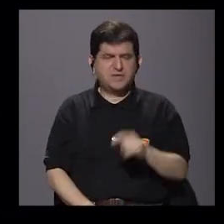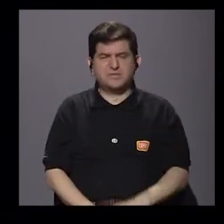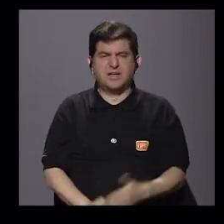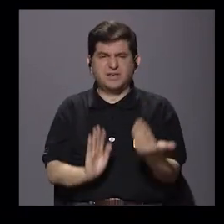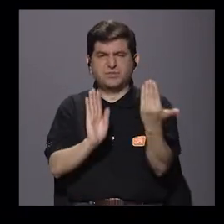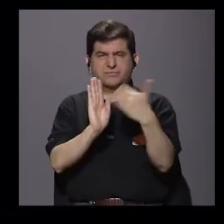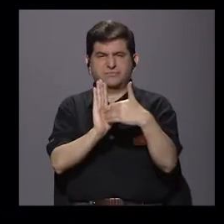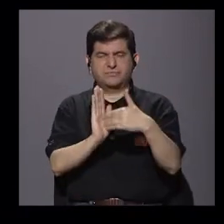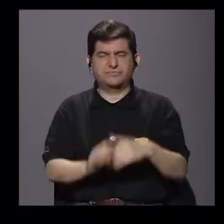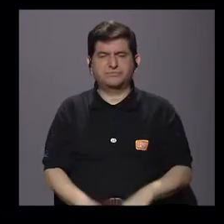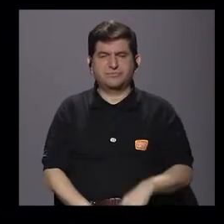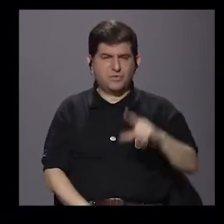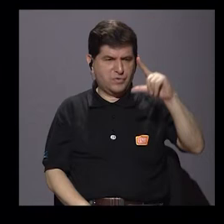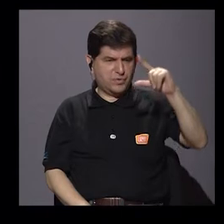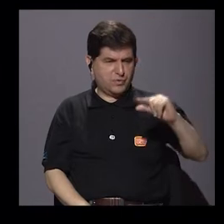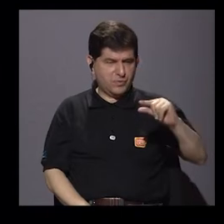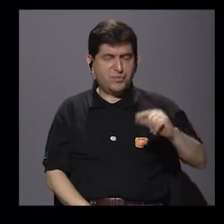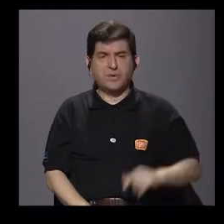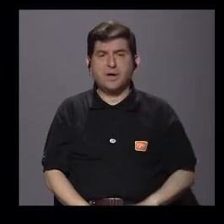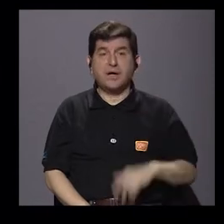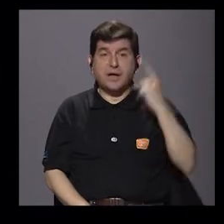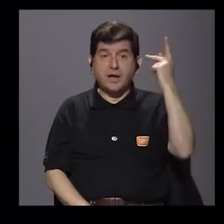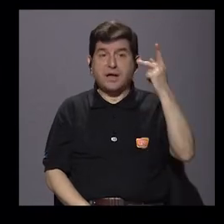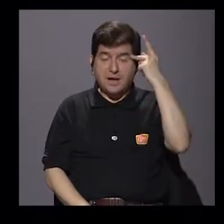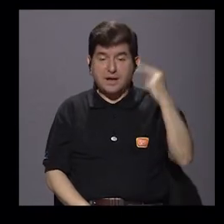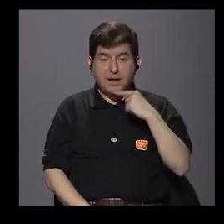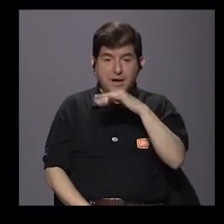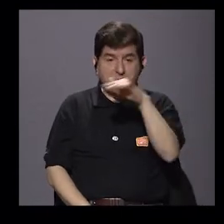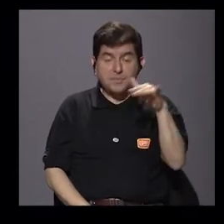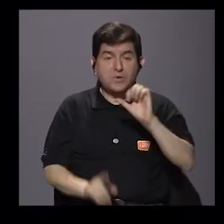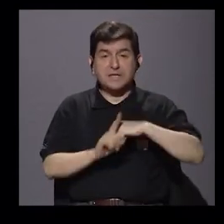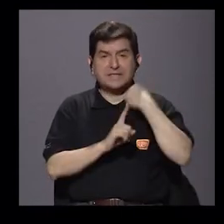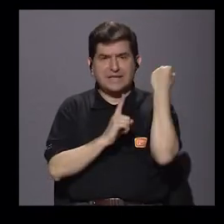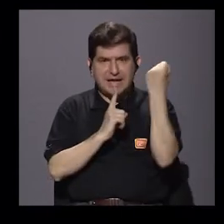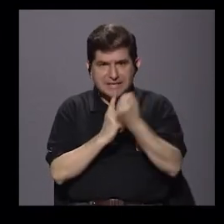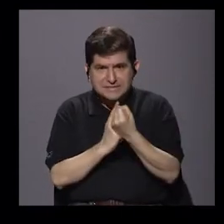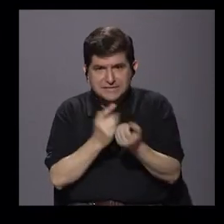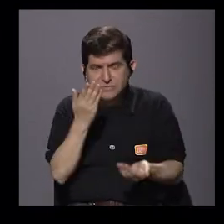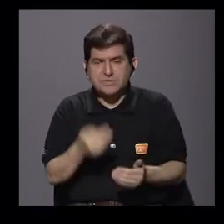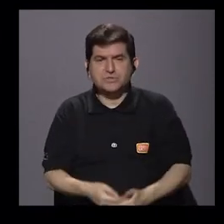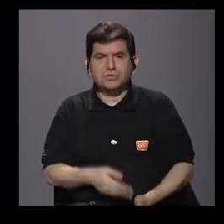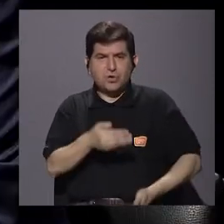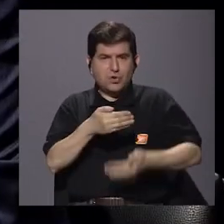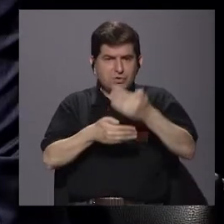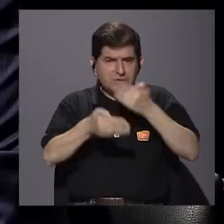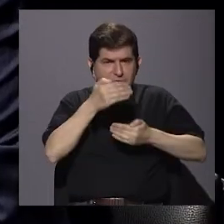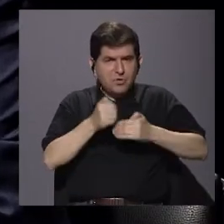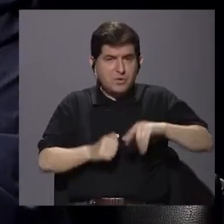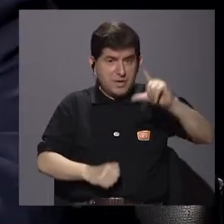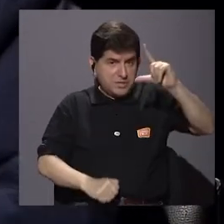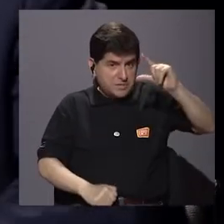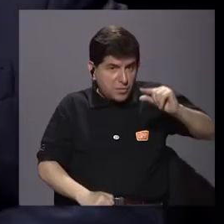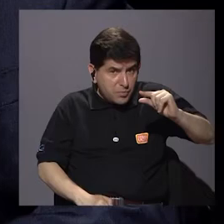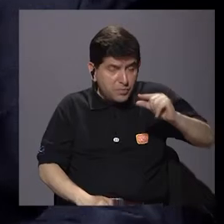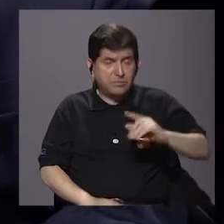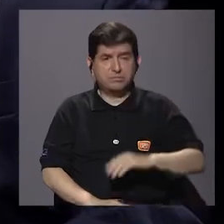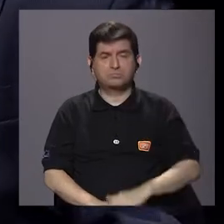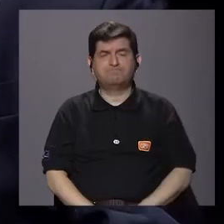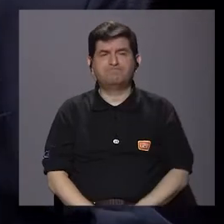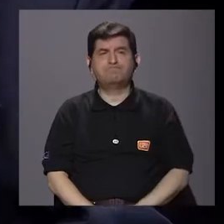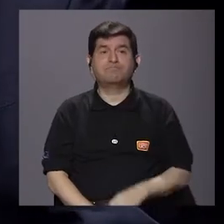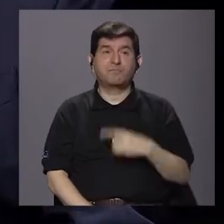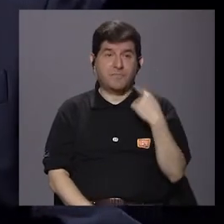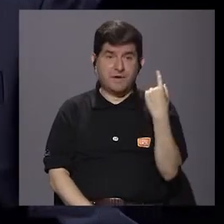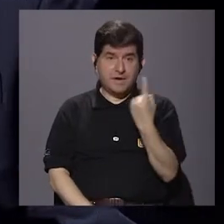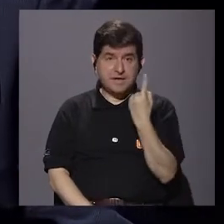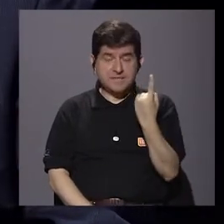en la realidad de la política en ocasiones esa posibilidad le hace volverse pequeño vuelvo siempre